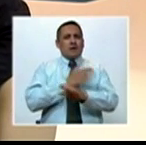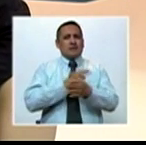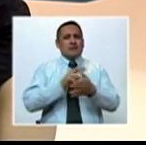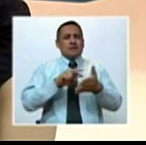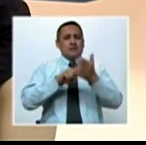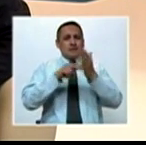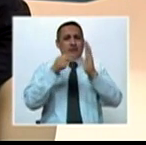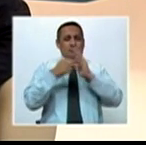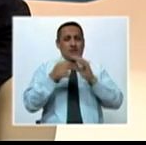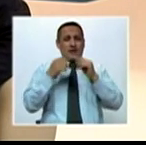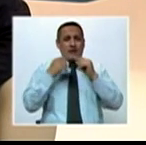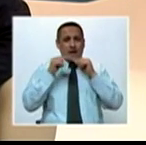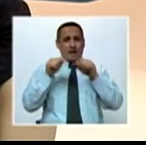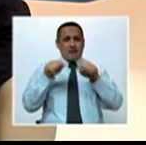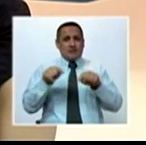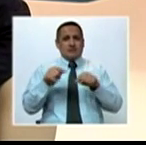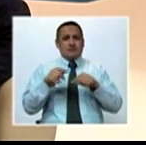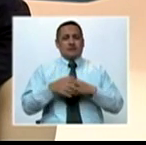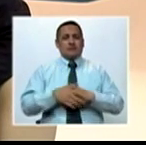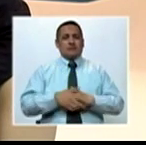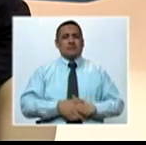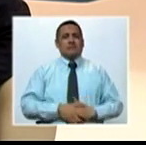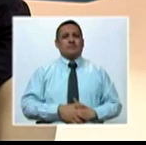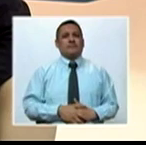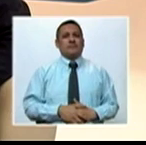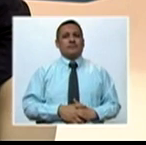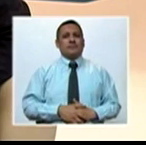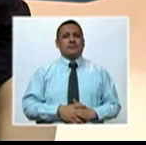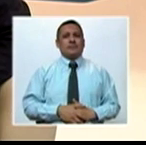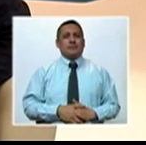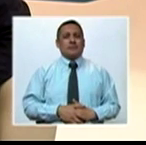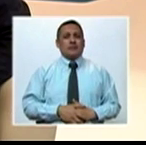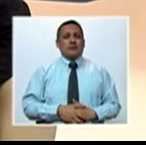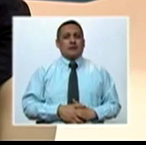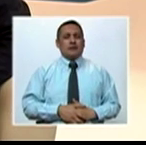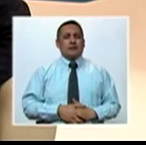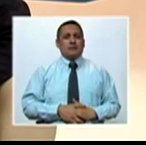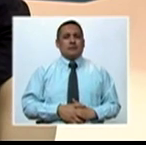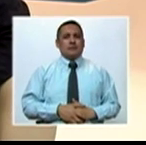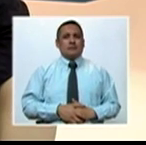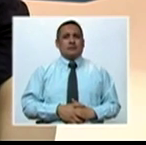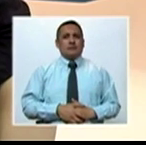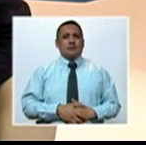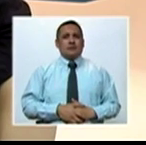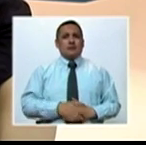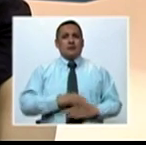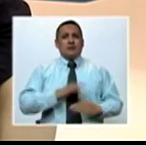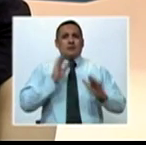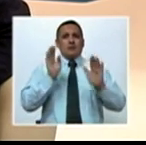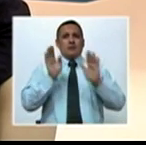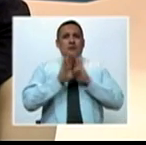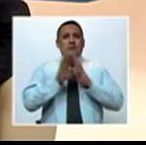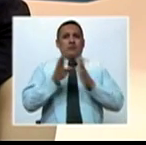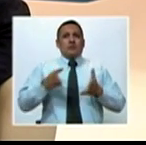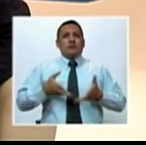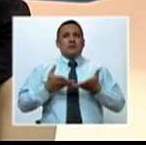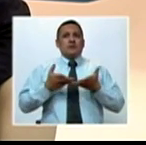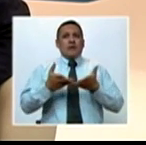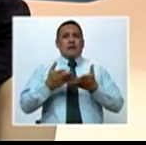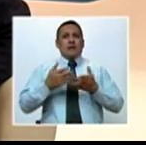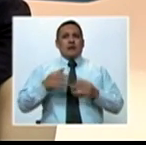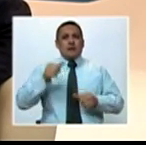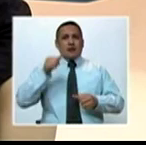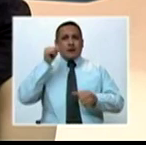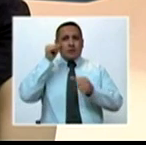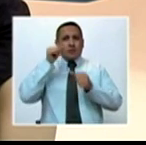referida a esta, es que puede darse el caso